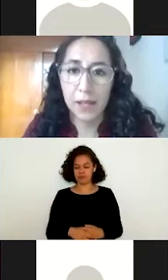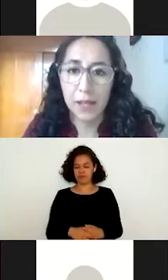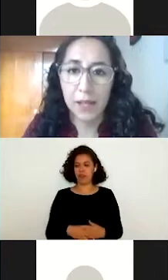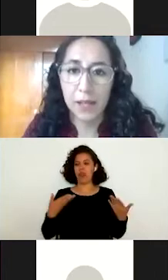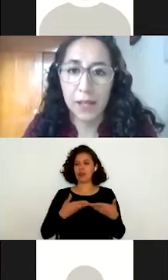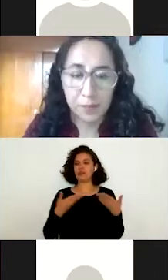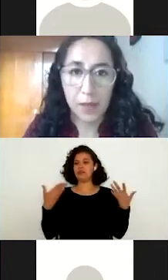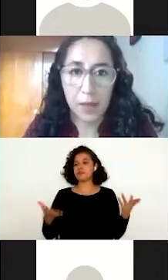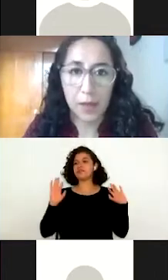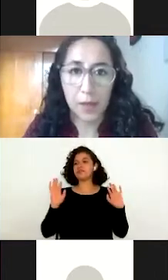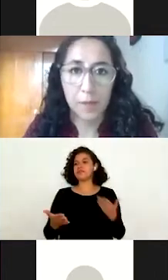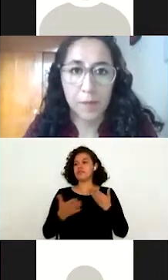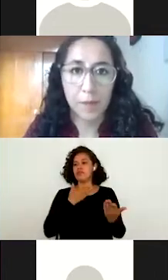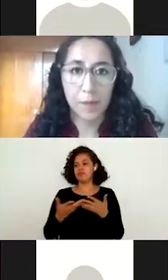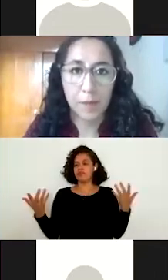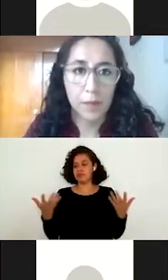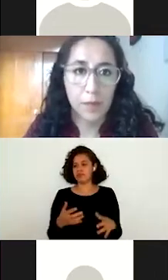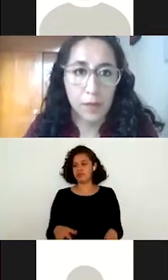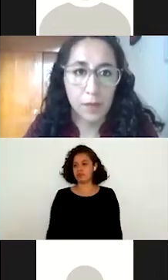ejecución. Ahí.